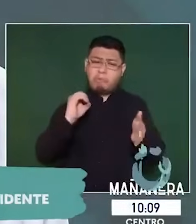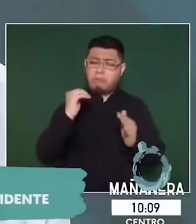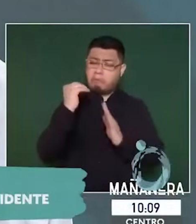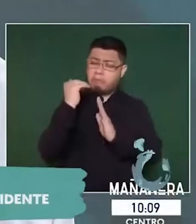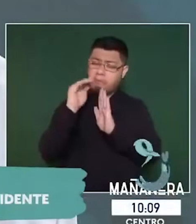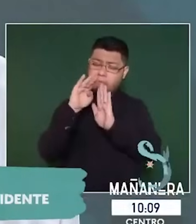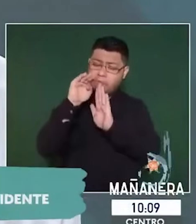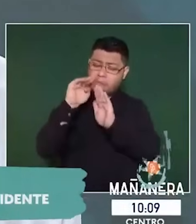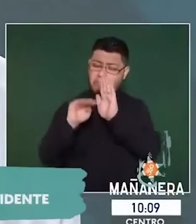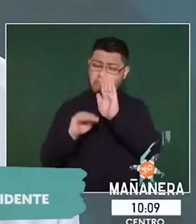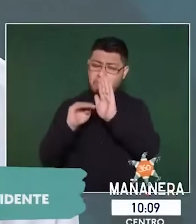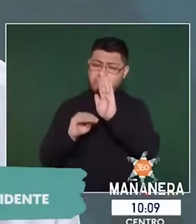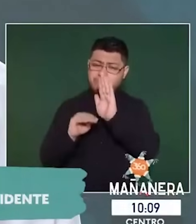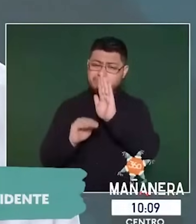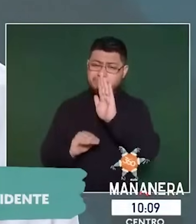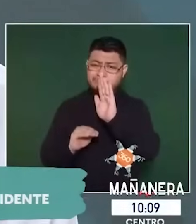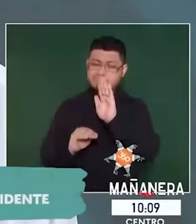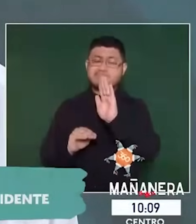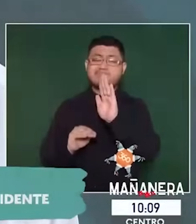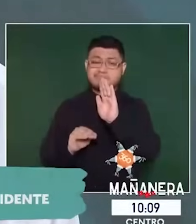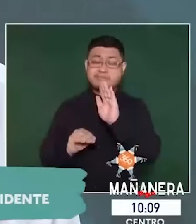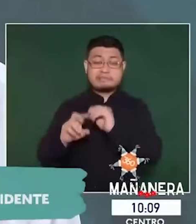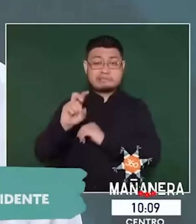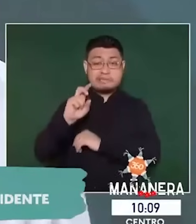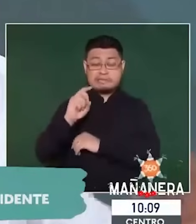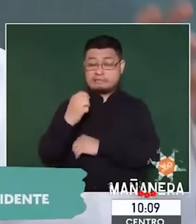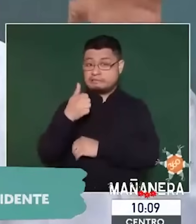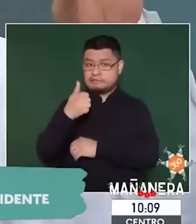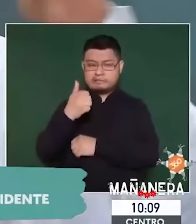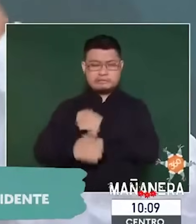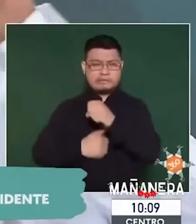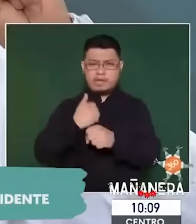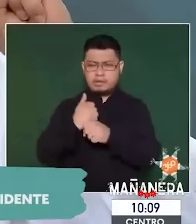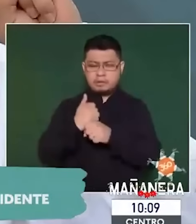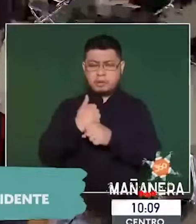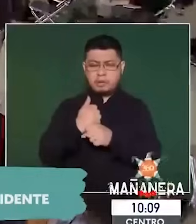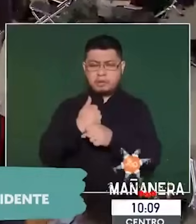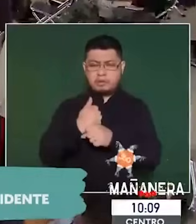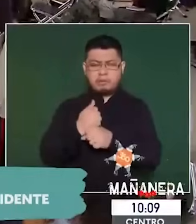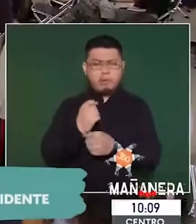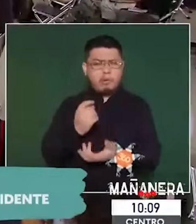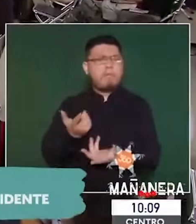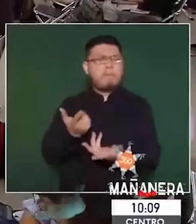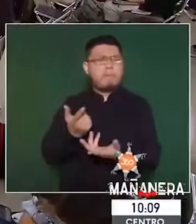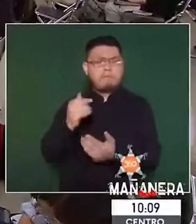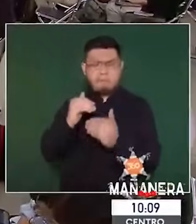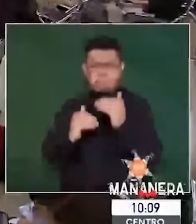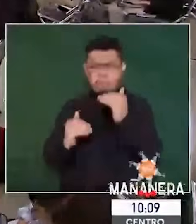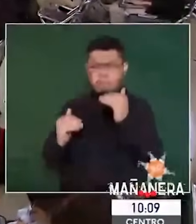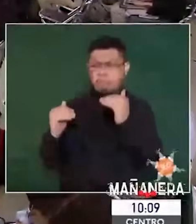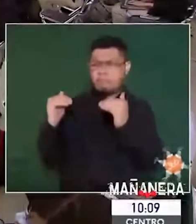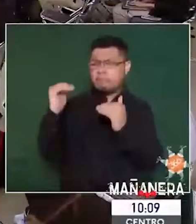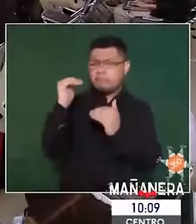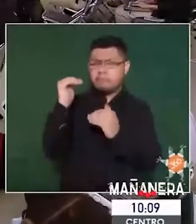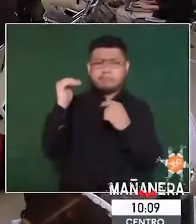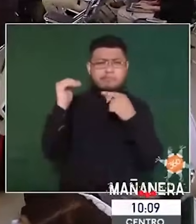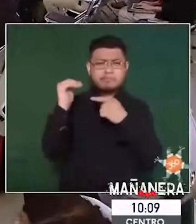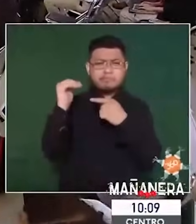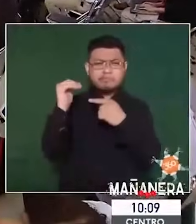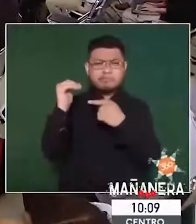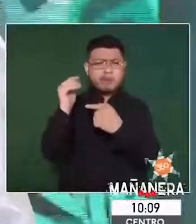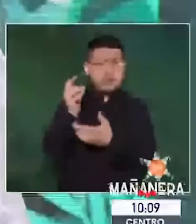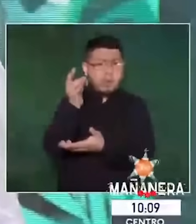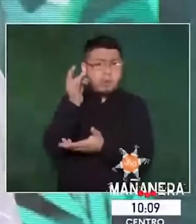en 36 años. Lo único que creció fue allá en la punta